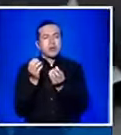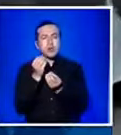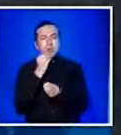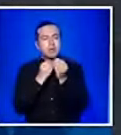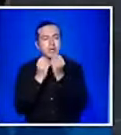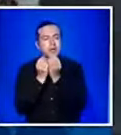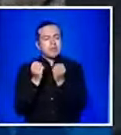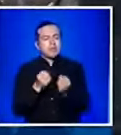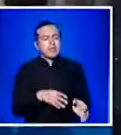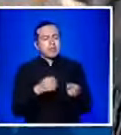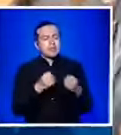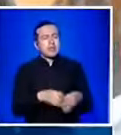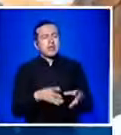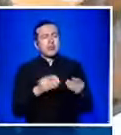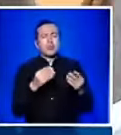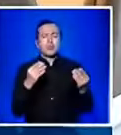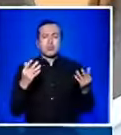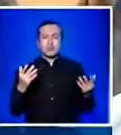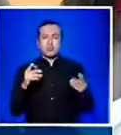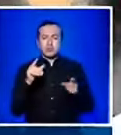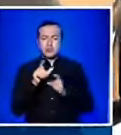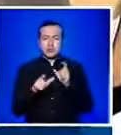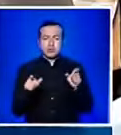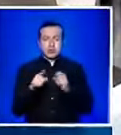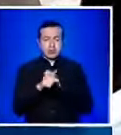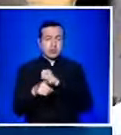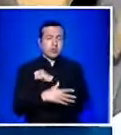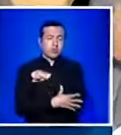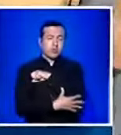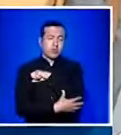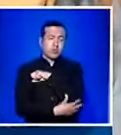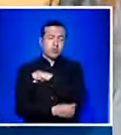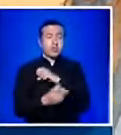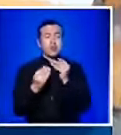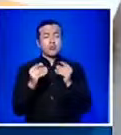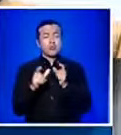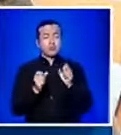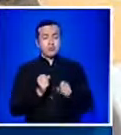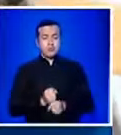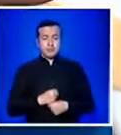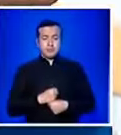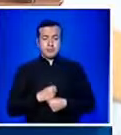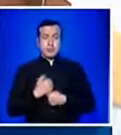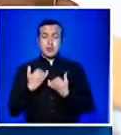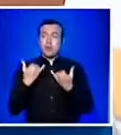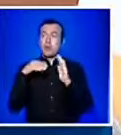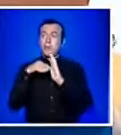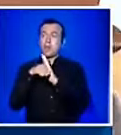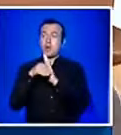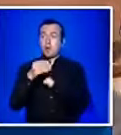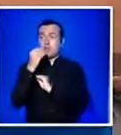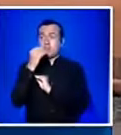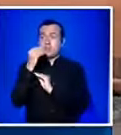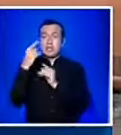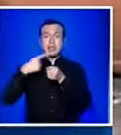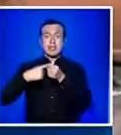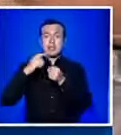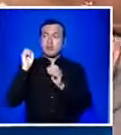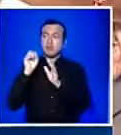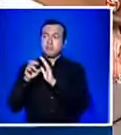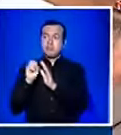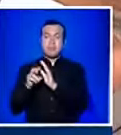otro lado, esto, la gente que sufre de hambre, ¿no? En el Banco de Alimentos Quito ya llevamos más de 20